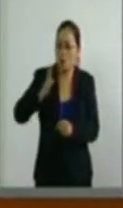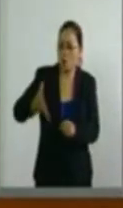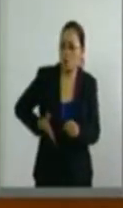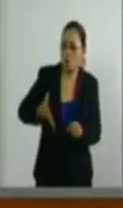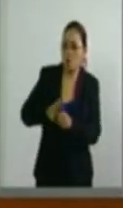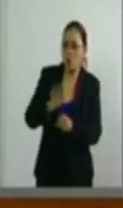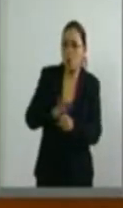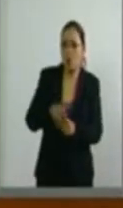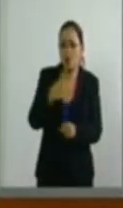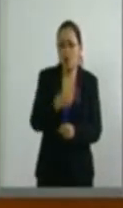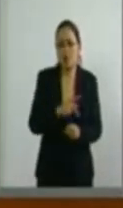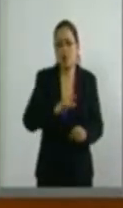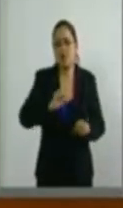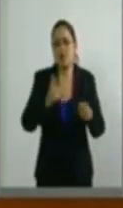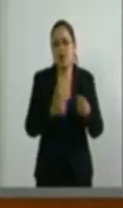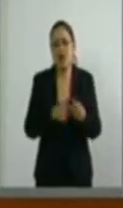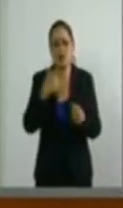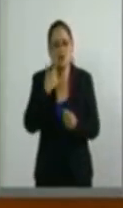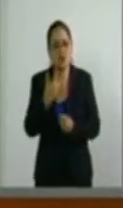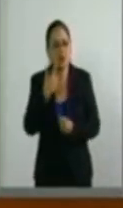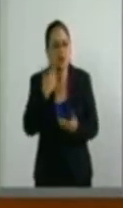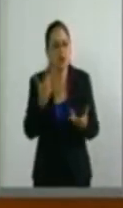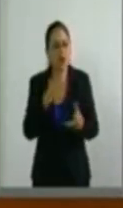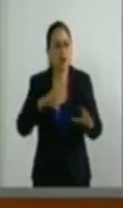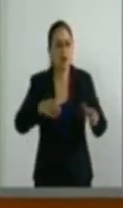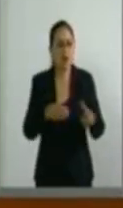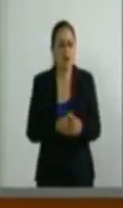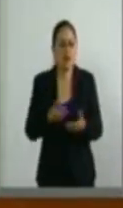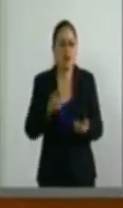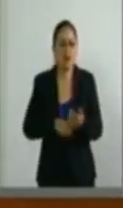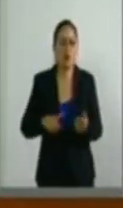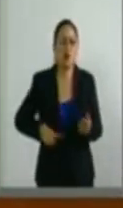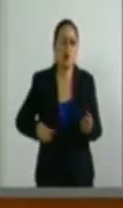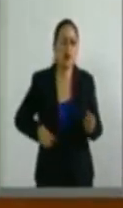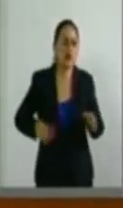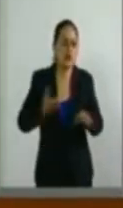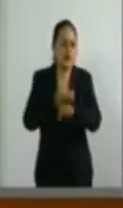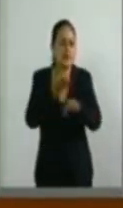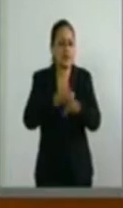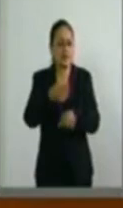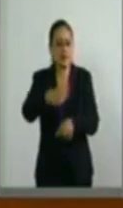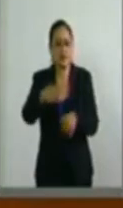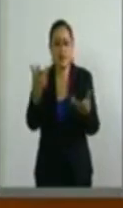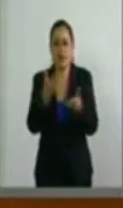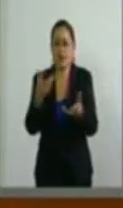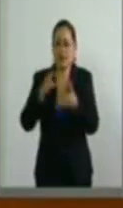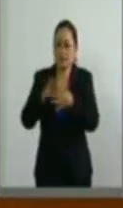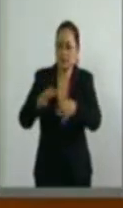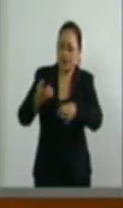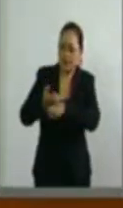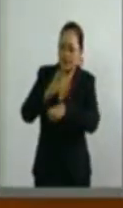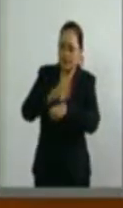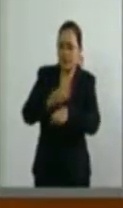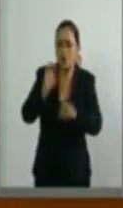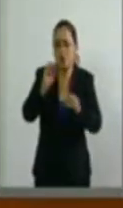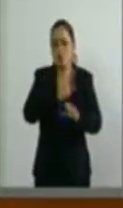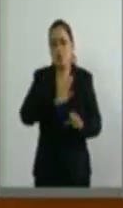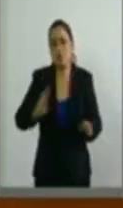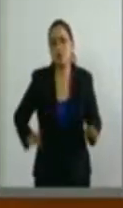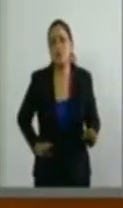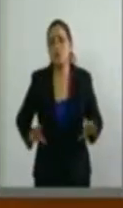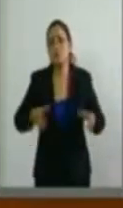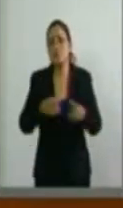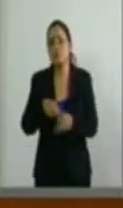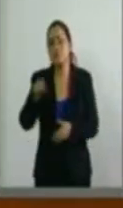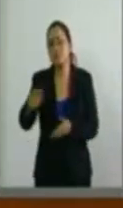los pequeños grandes esfuerzos que desde los gobiernos locales, sean estos estatales o municipales,